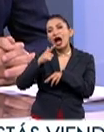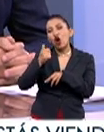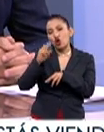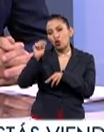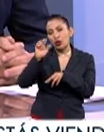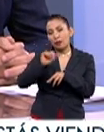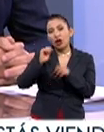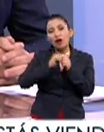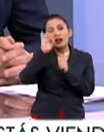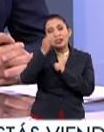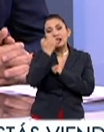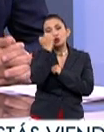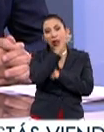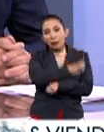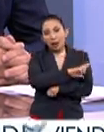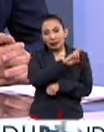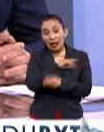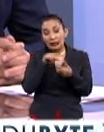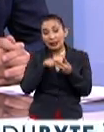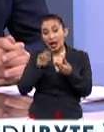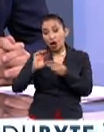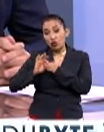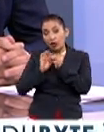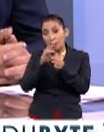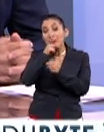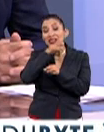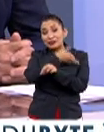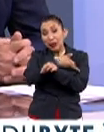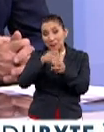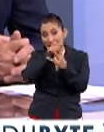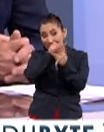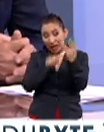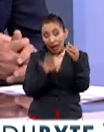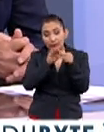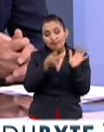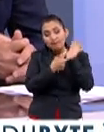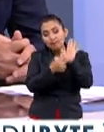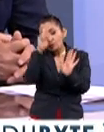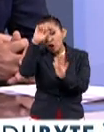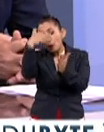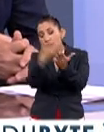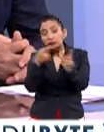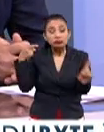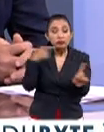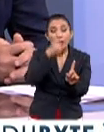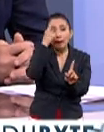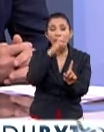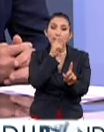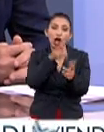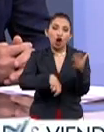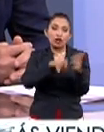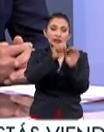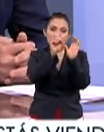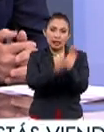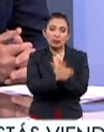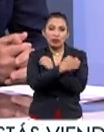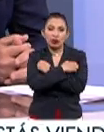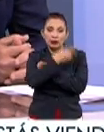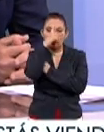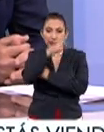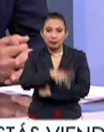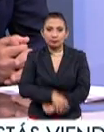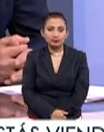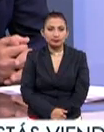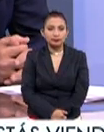la Confederación Nacional de Escuelas Particulares y de la Unión Nacional de Padres de Familia presentaron propuestas enfocadas en el mejoramiento del sistema educativo en nuestro